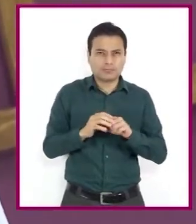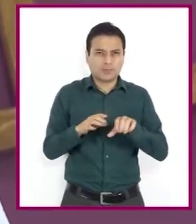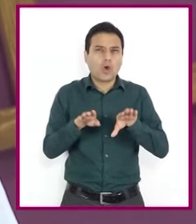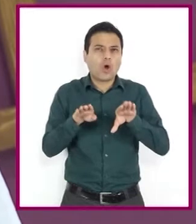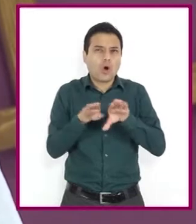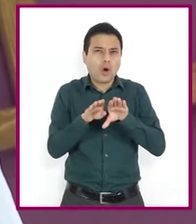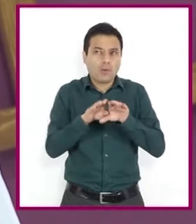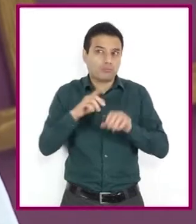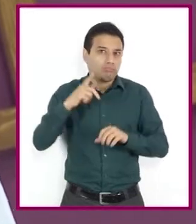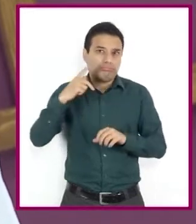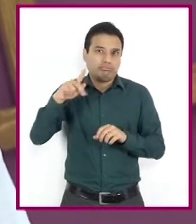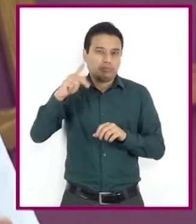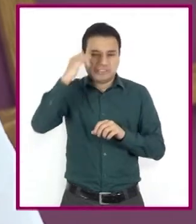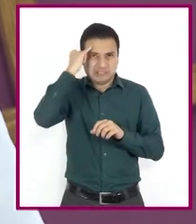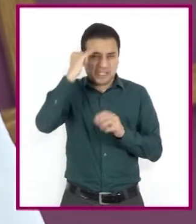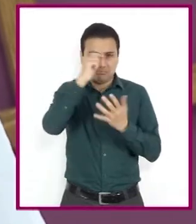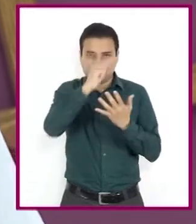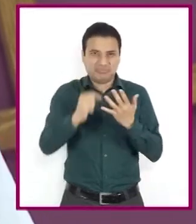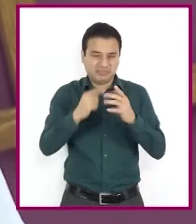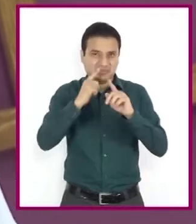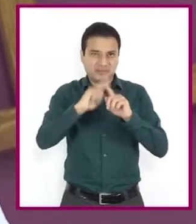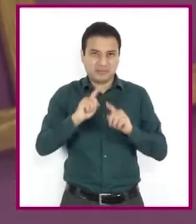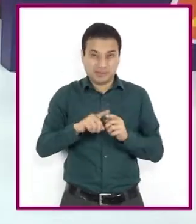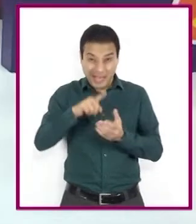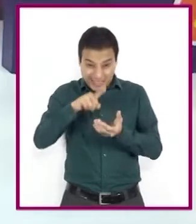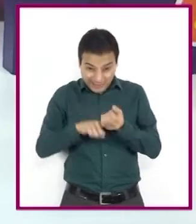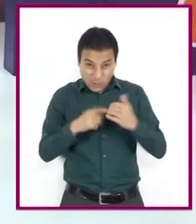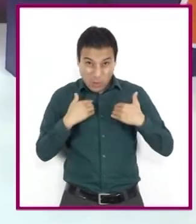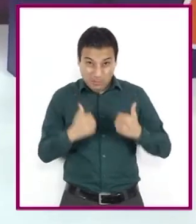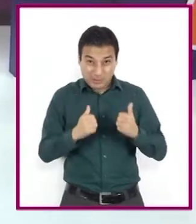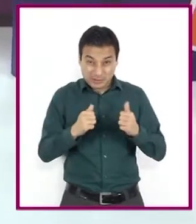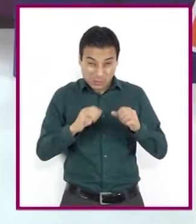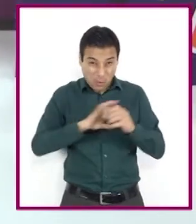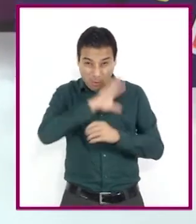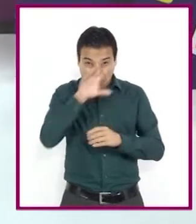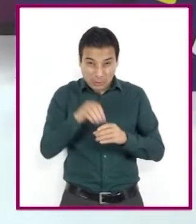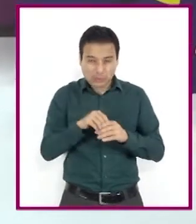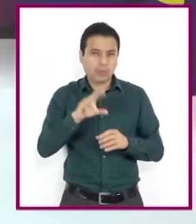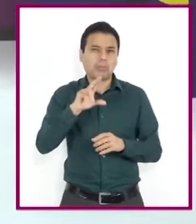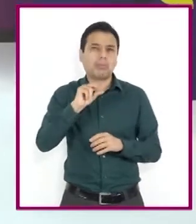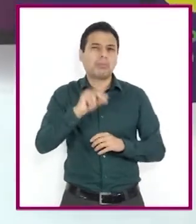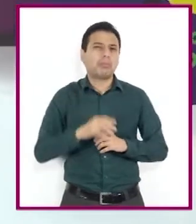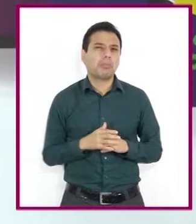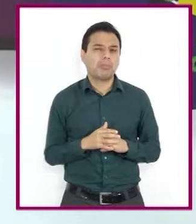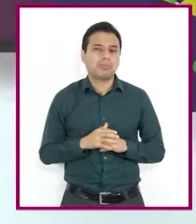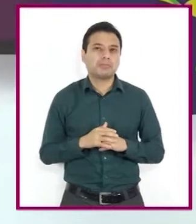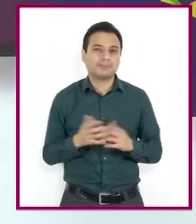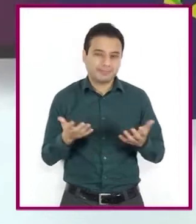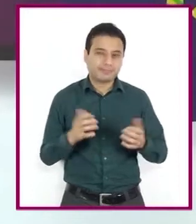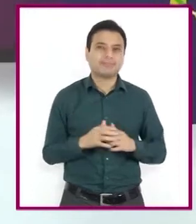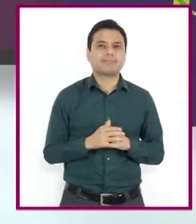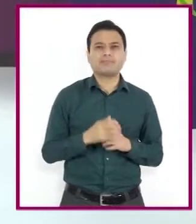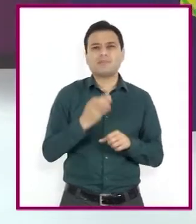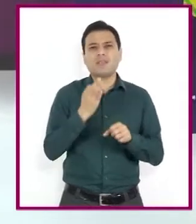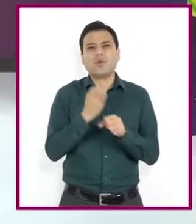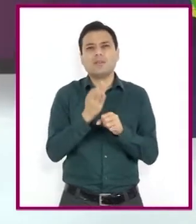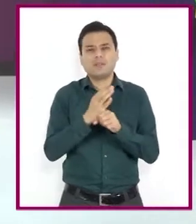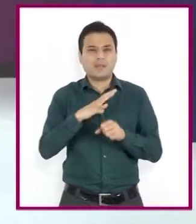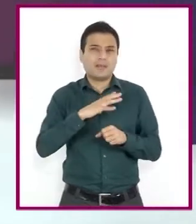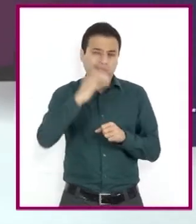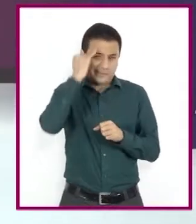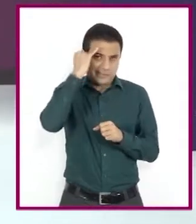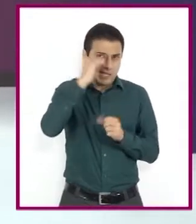principios científicos en los que se basaban. En la actualidad, existe una gran variedad de formas para conservar los